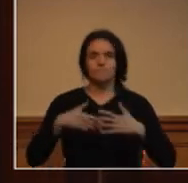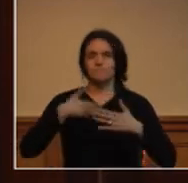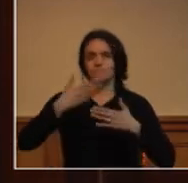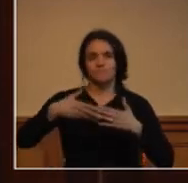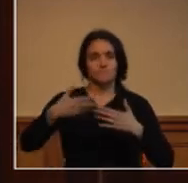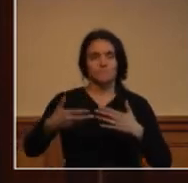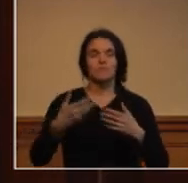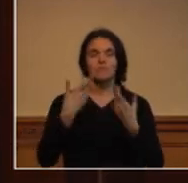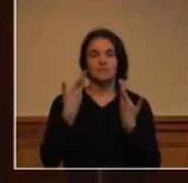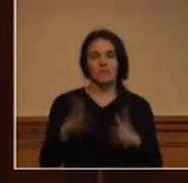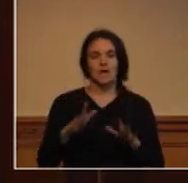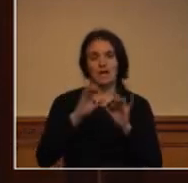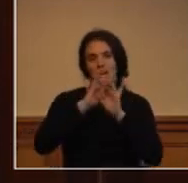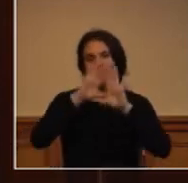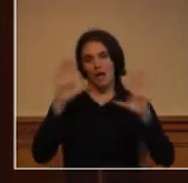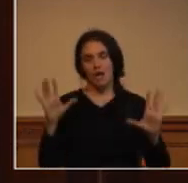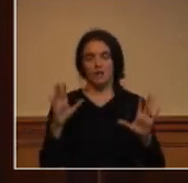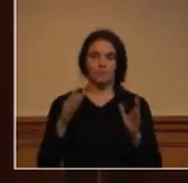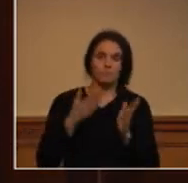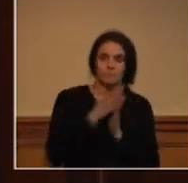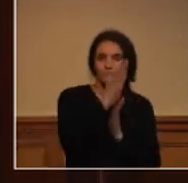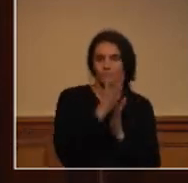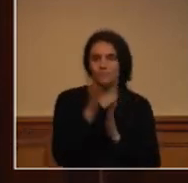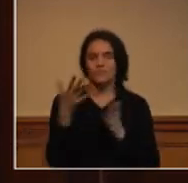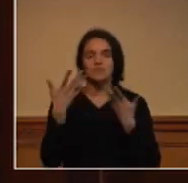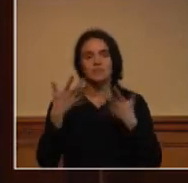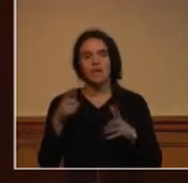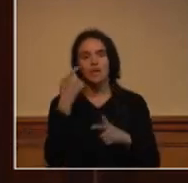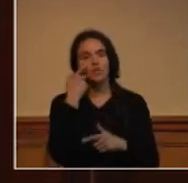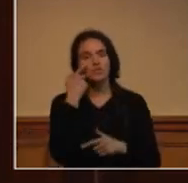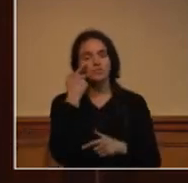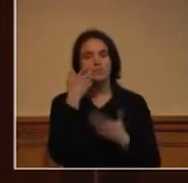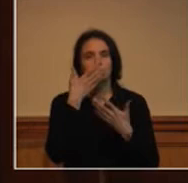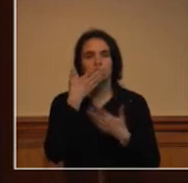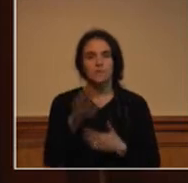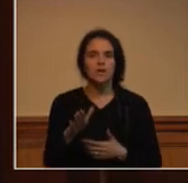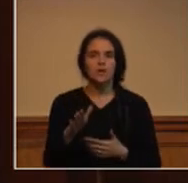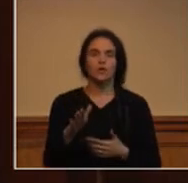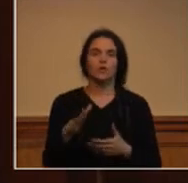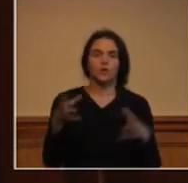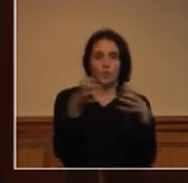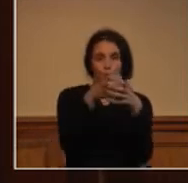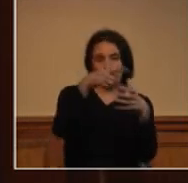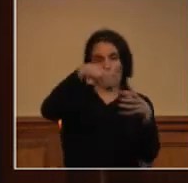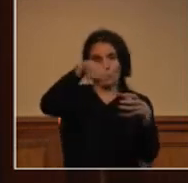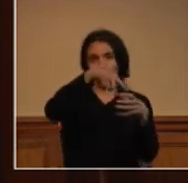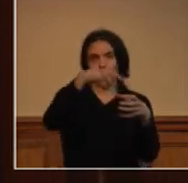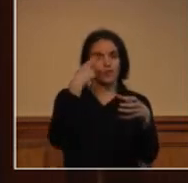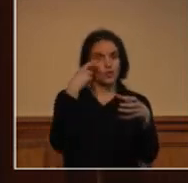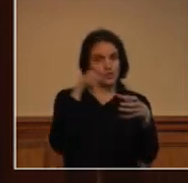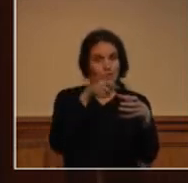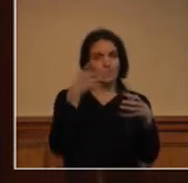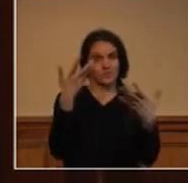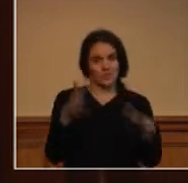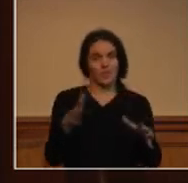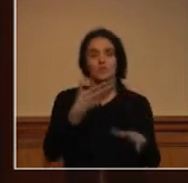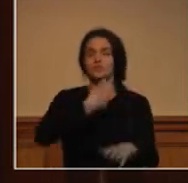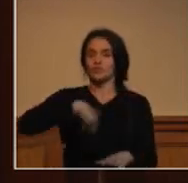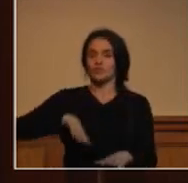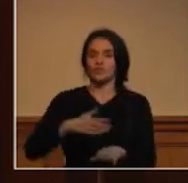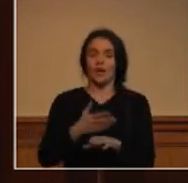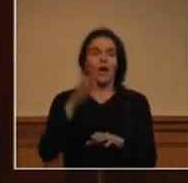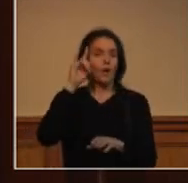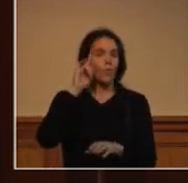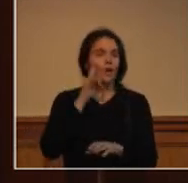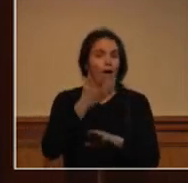más claros como en las trayectorias, estábamos conociendo mucho mejor la población. Les recuerdo que nosotros habíamos partido con